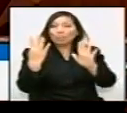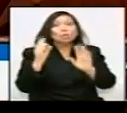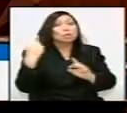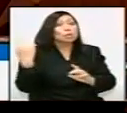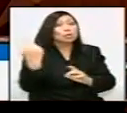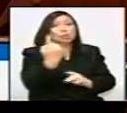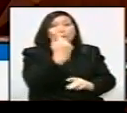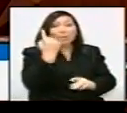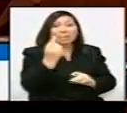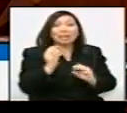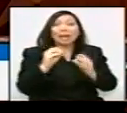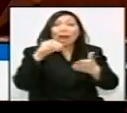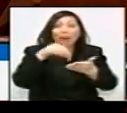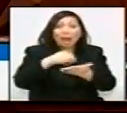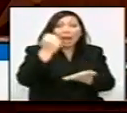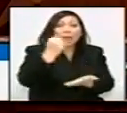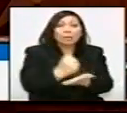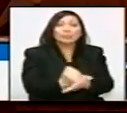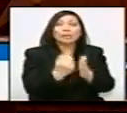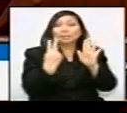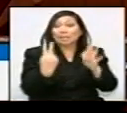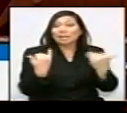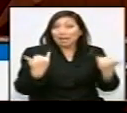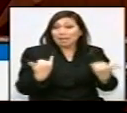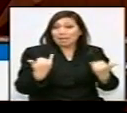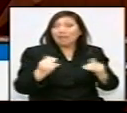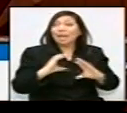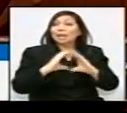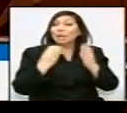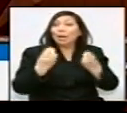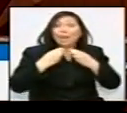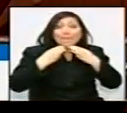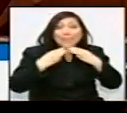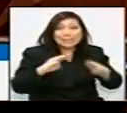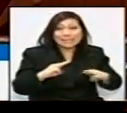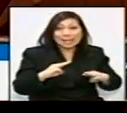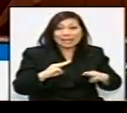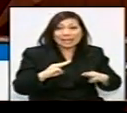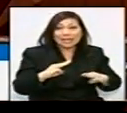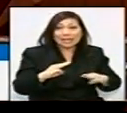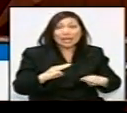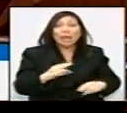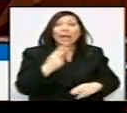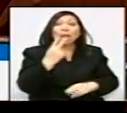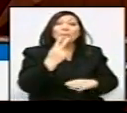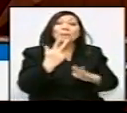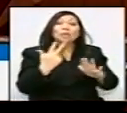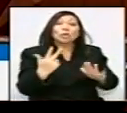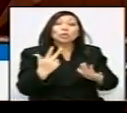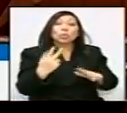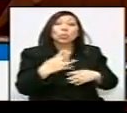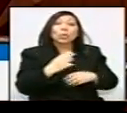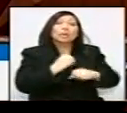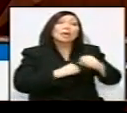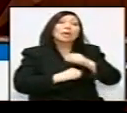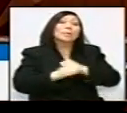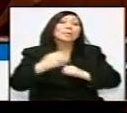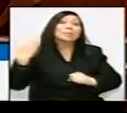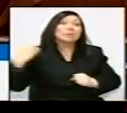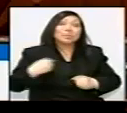de justicia anunciadas aquí en el mensaje a la Nación el 28 de julio del año